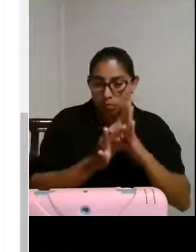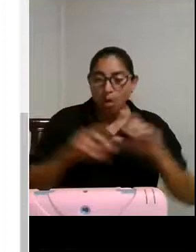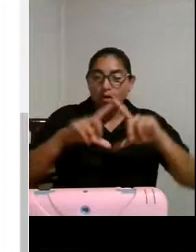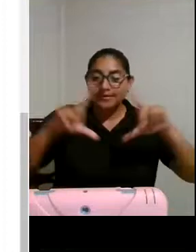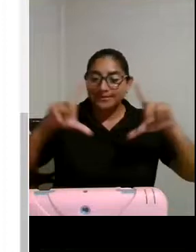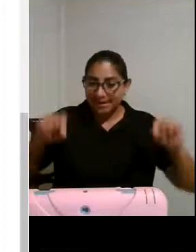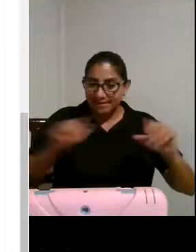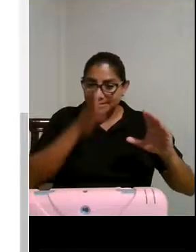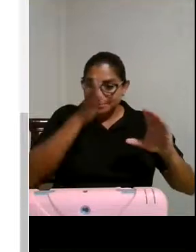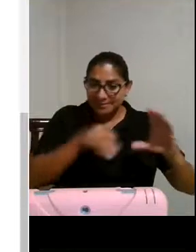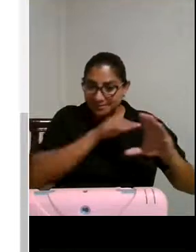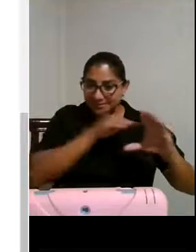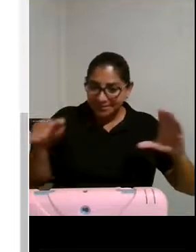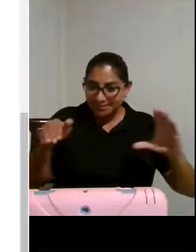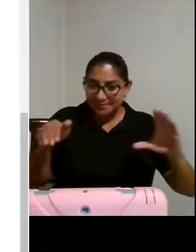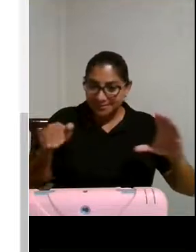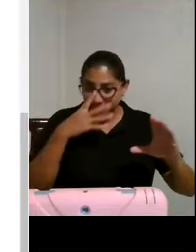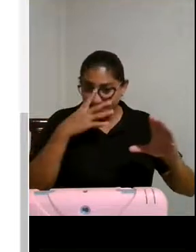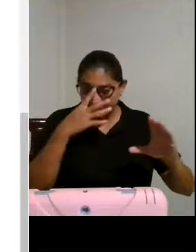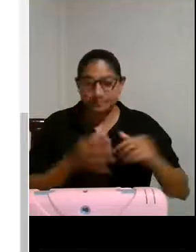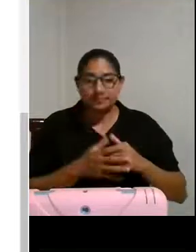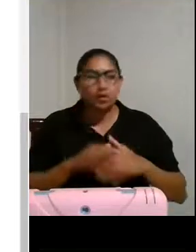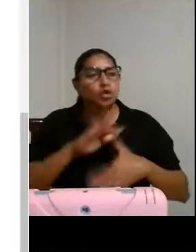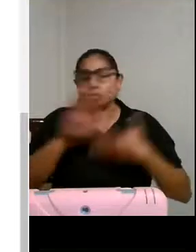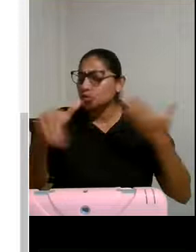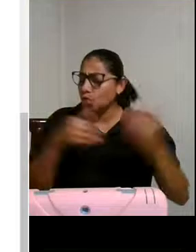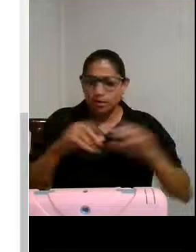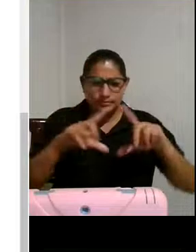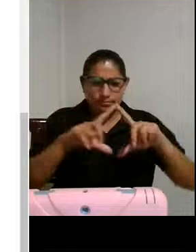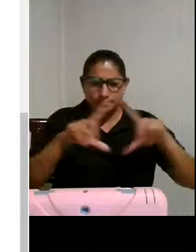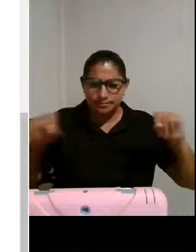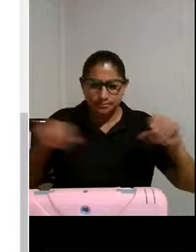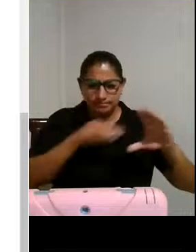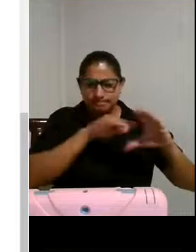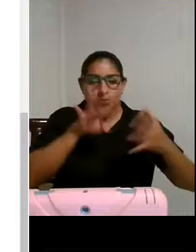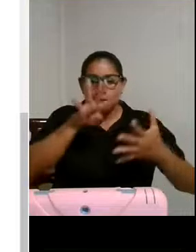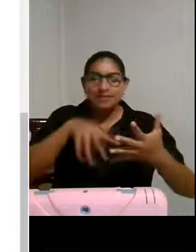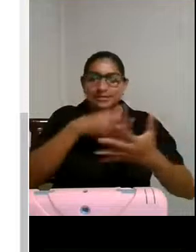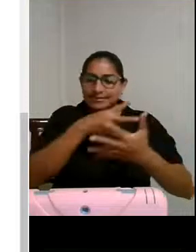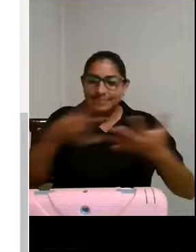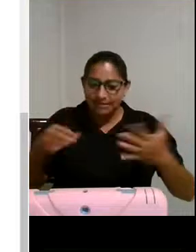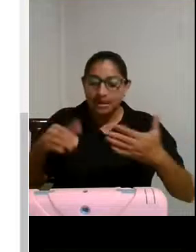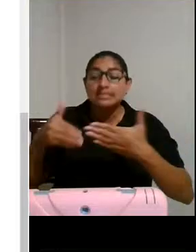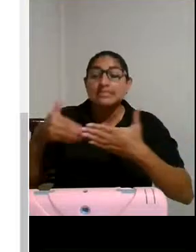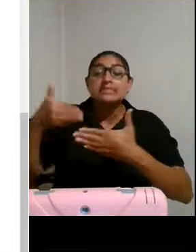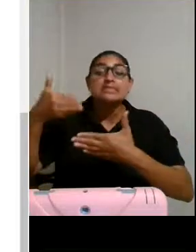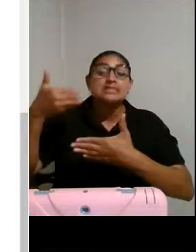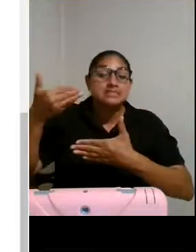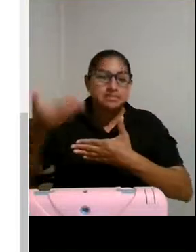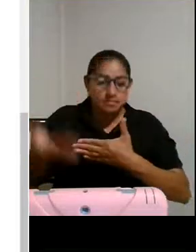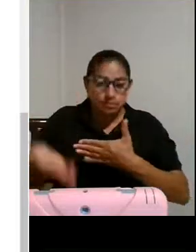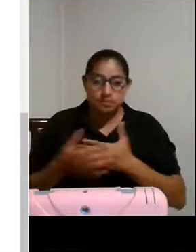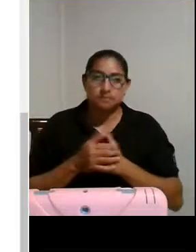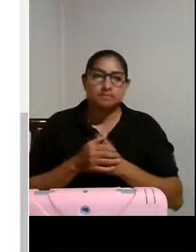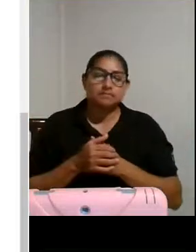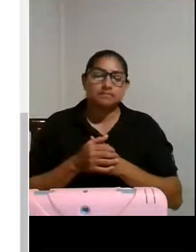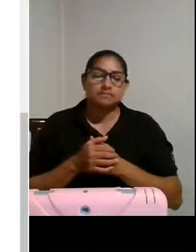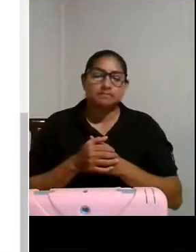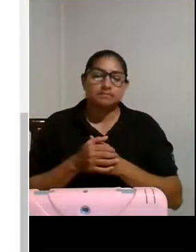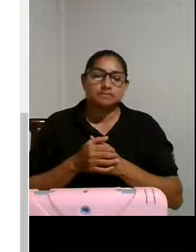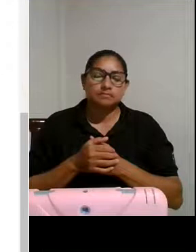derivadas. Todas esas tablas surgieron posteriormente a